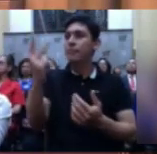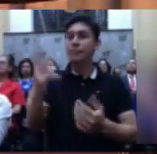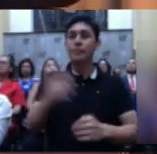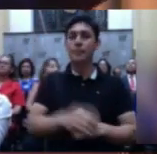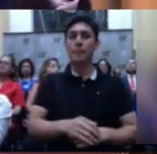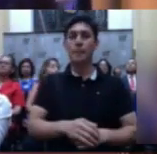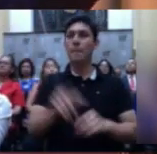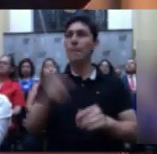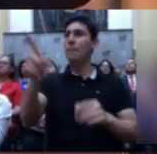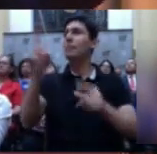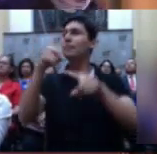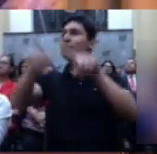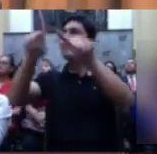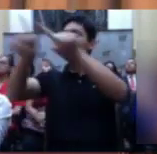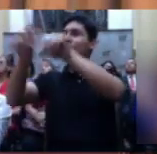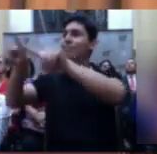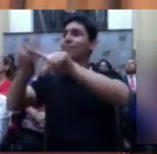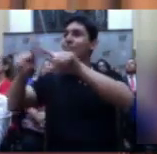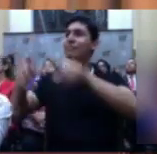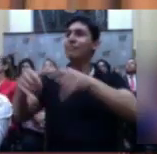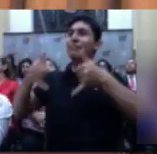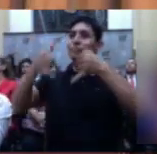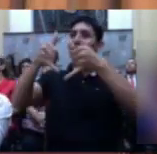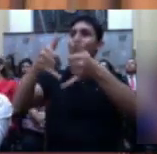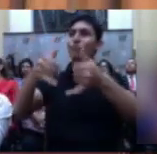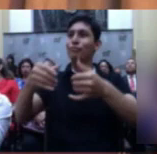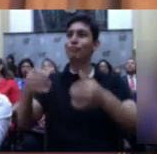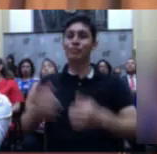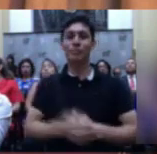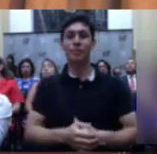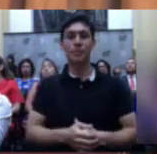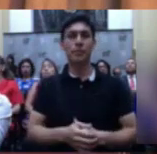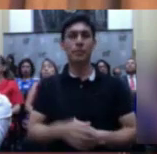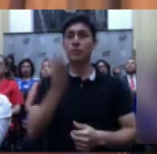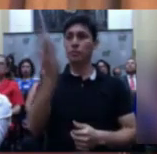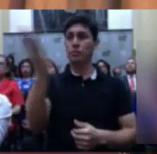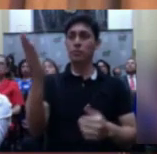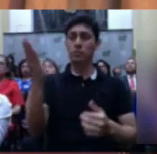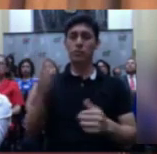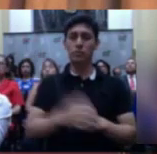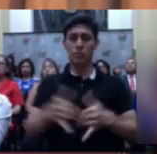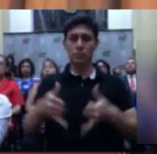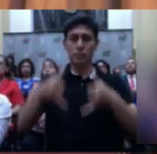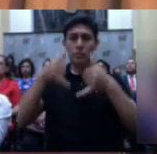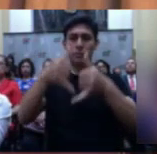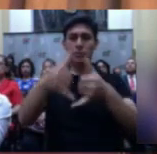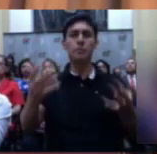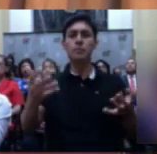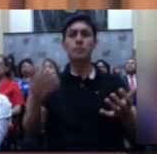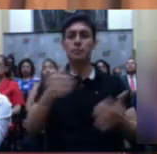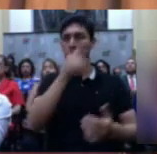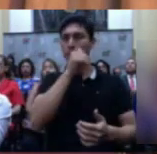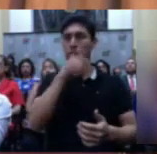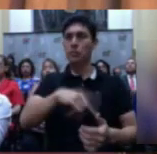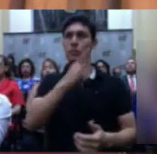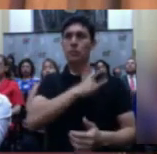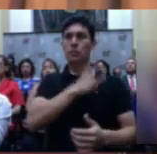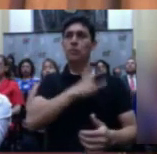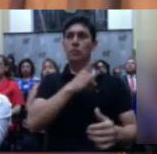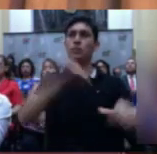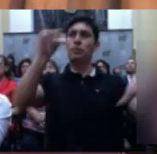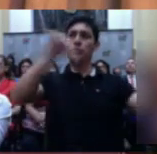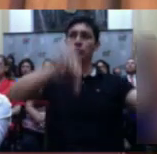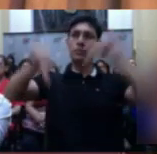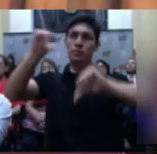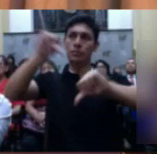entre otros de los premios recibidos este año. Este es un premio que otorga cada año la Universidad Peruana de Ciencias Aplicadas